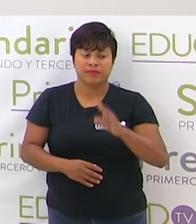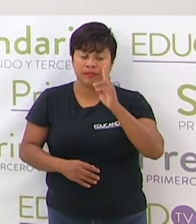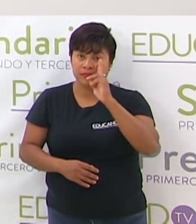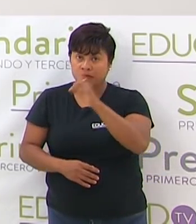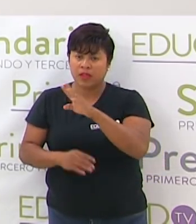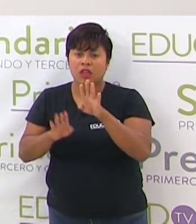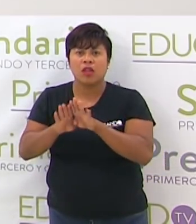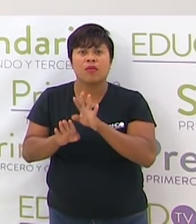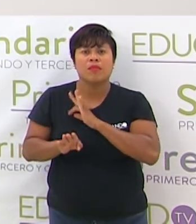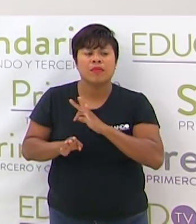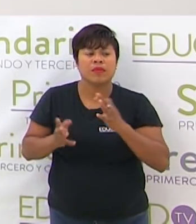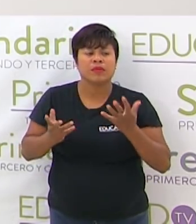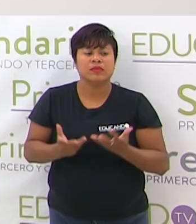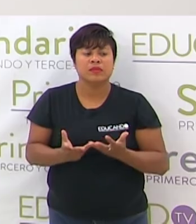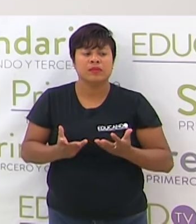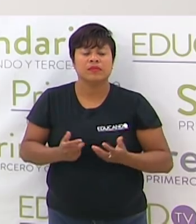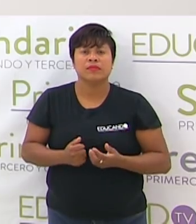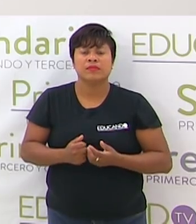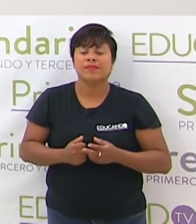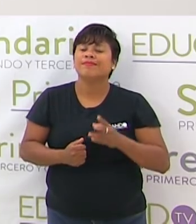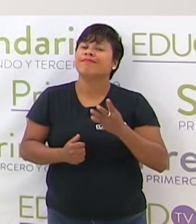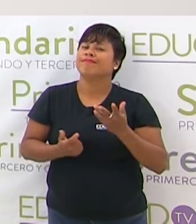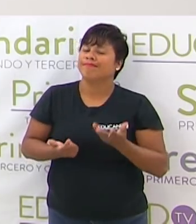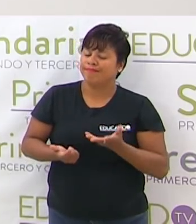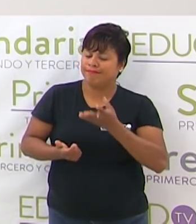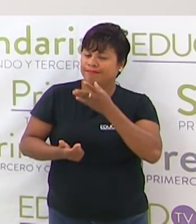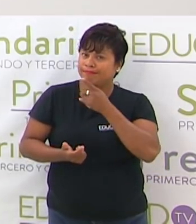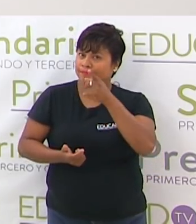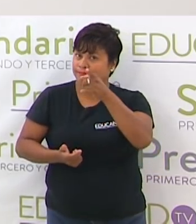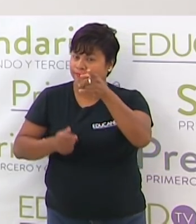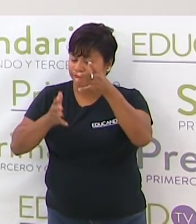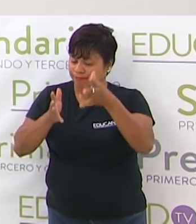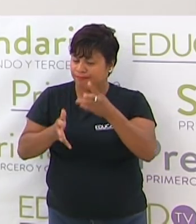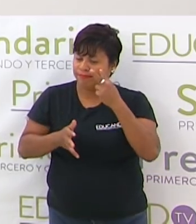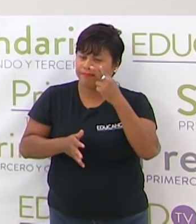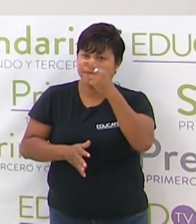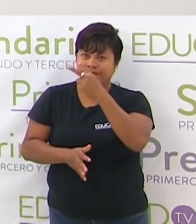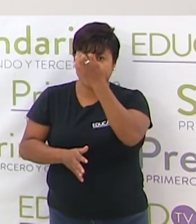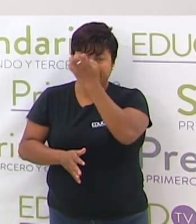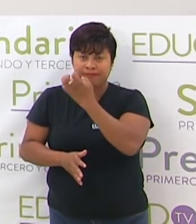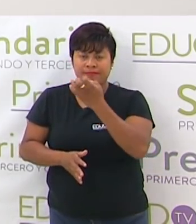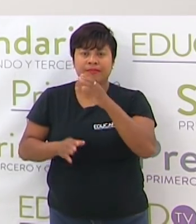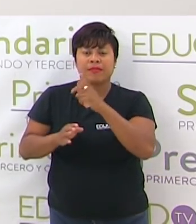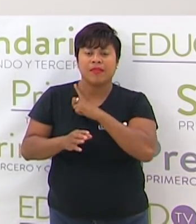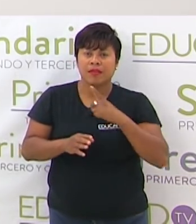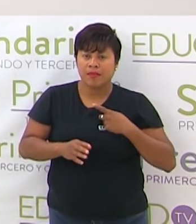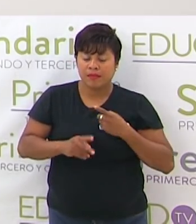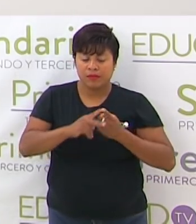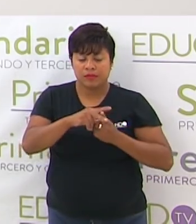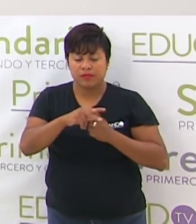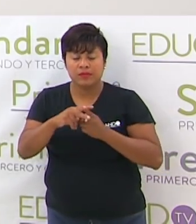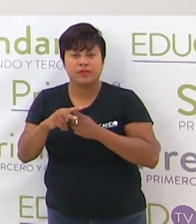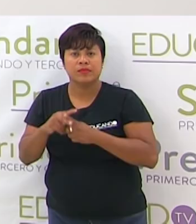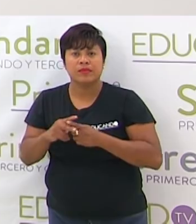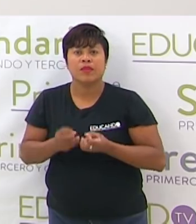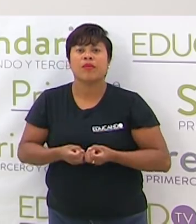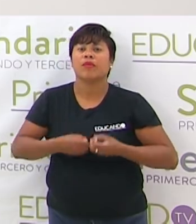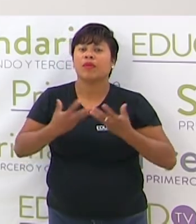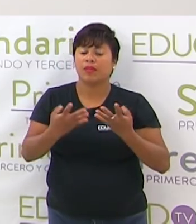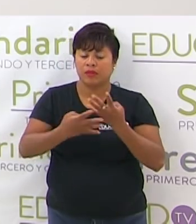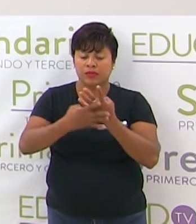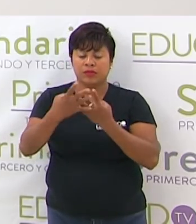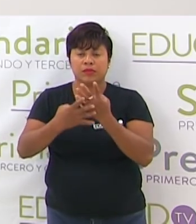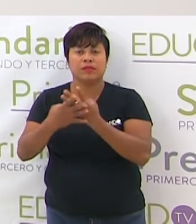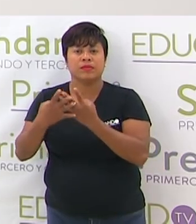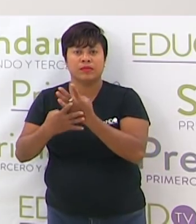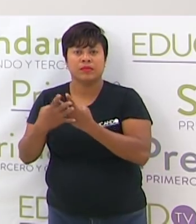¿Sí? ¿Cómo le hacemos? Ah, pues tú ya observaste que debemos de contar